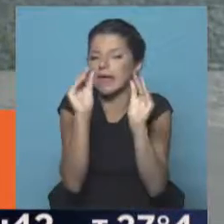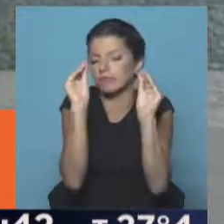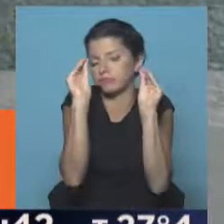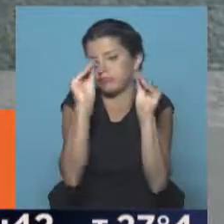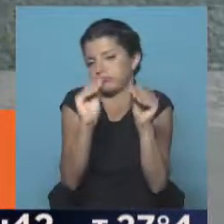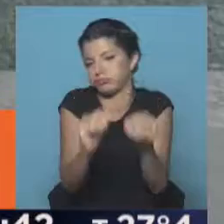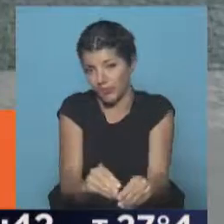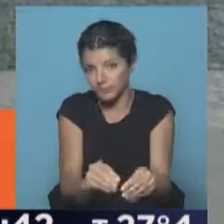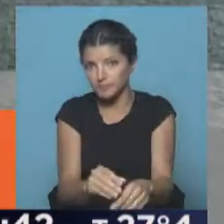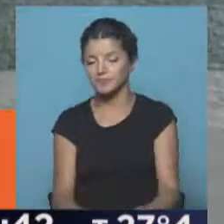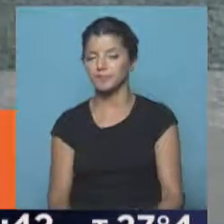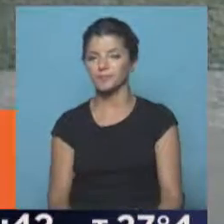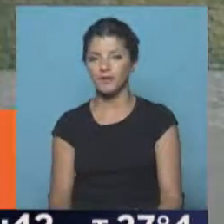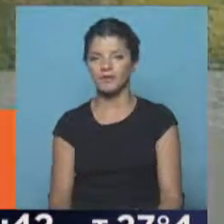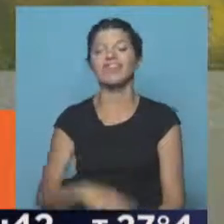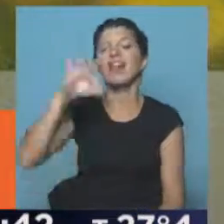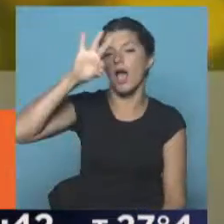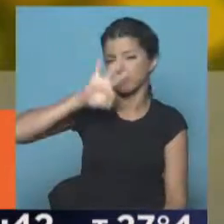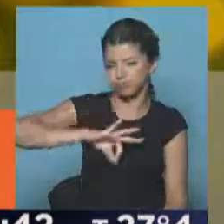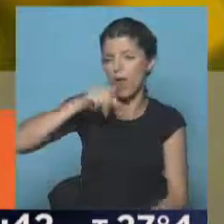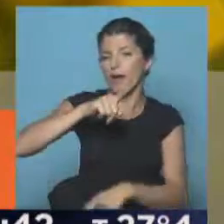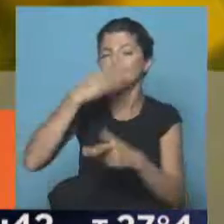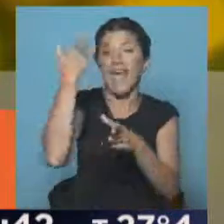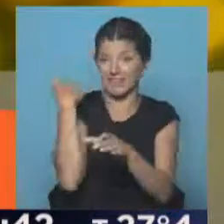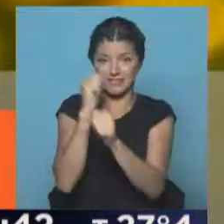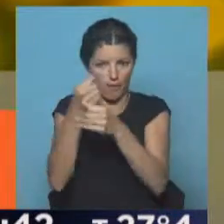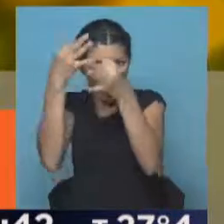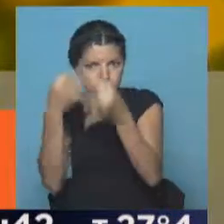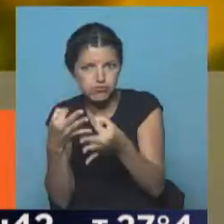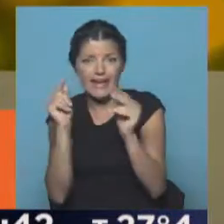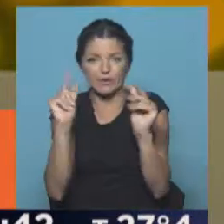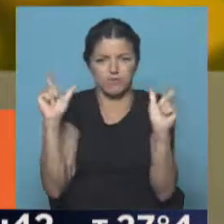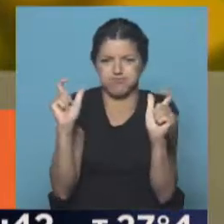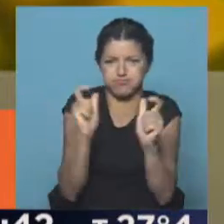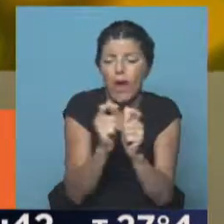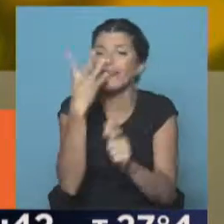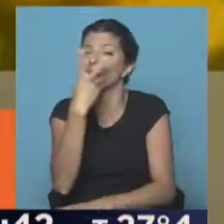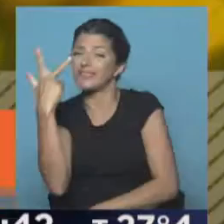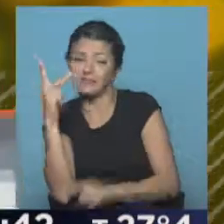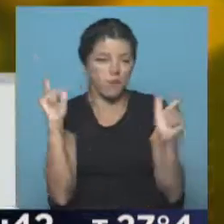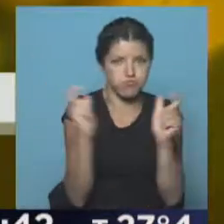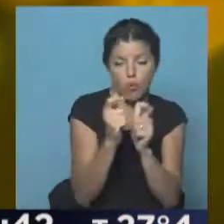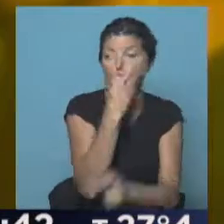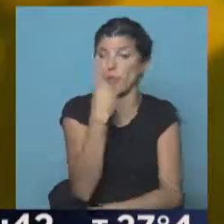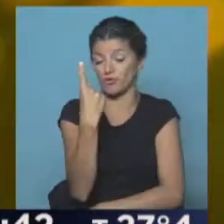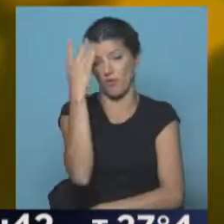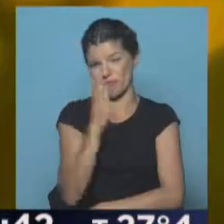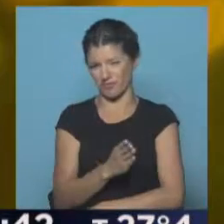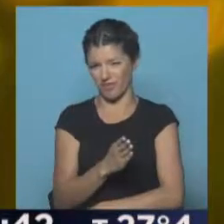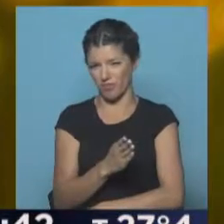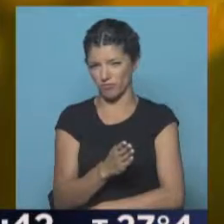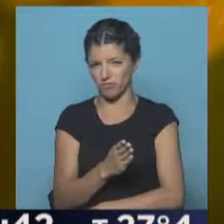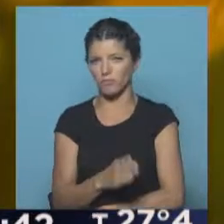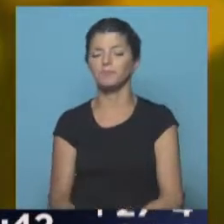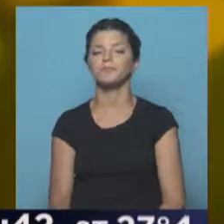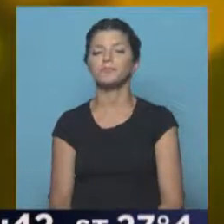de población económicamente activa que tenía empleo de calidad bajó del 43 al 41%. Es decir,